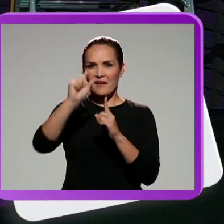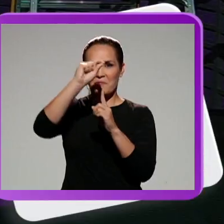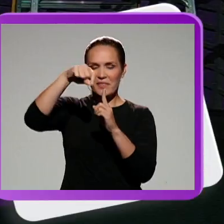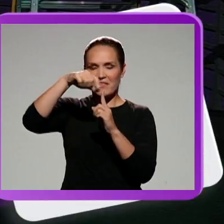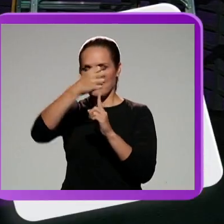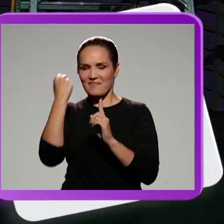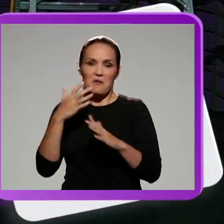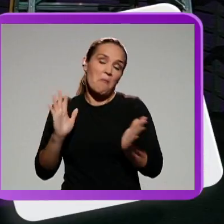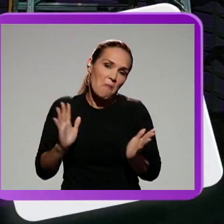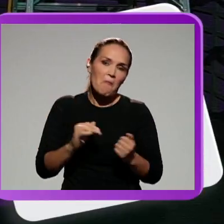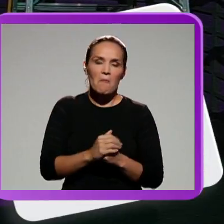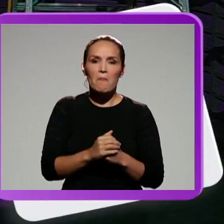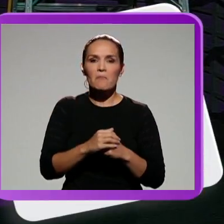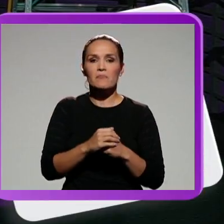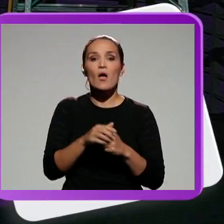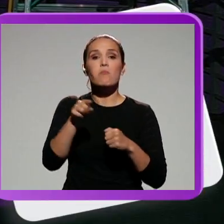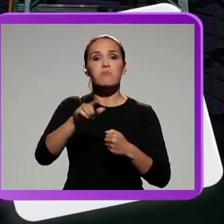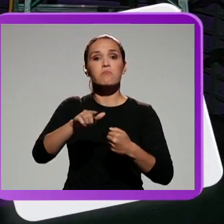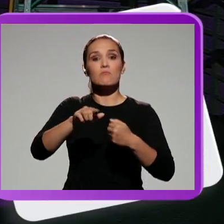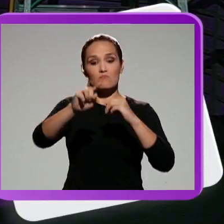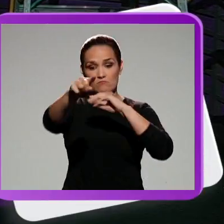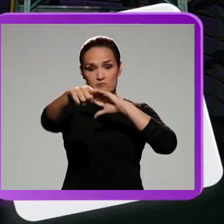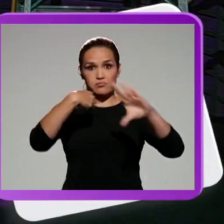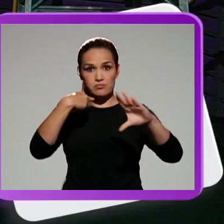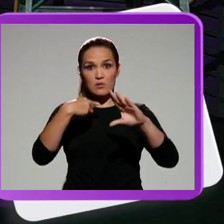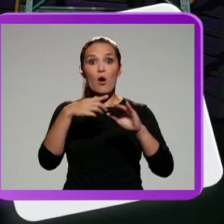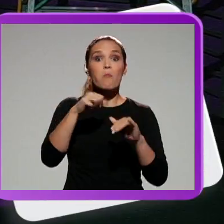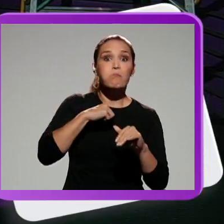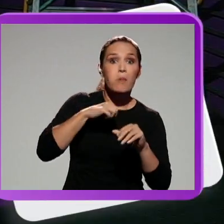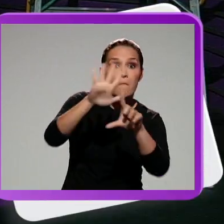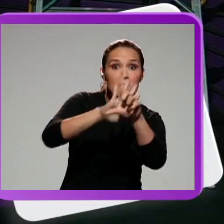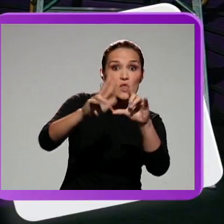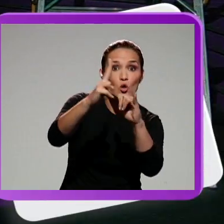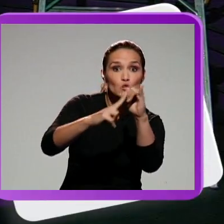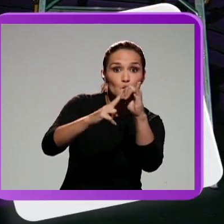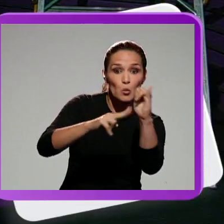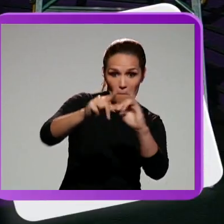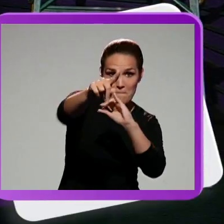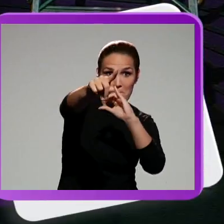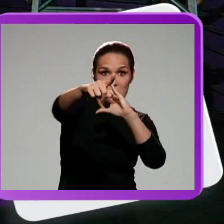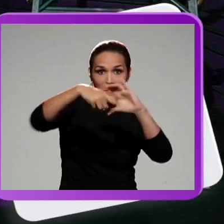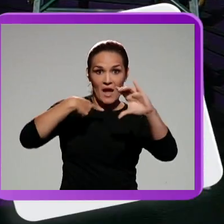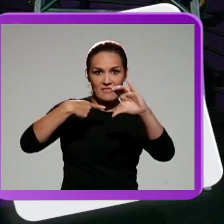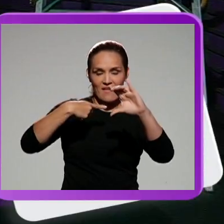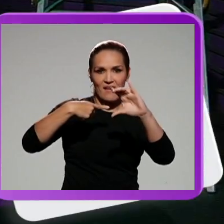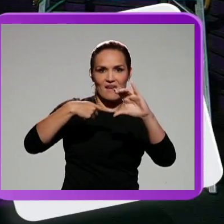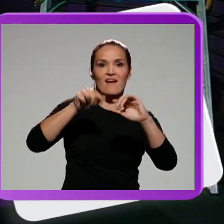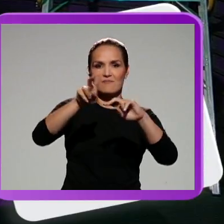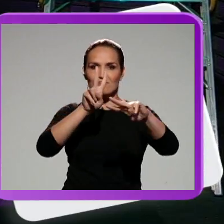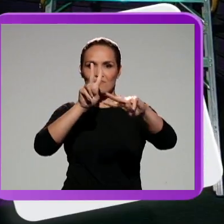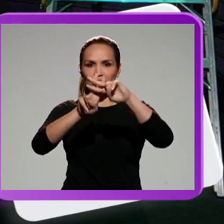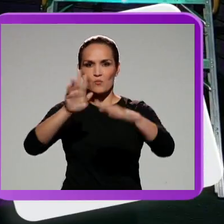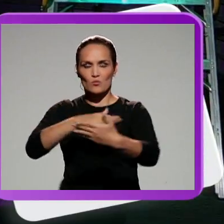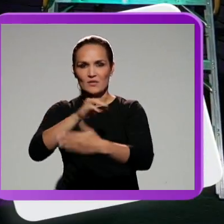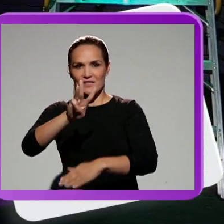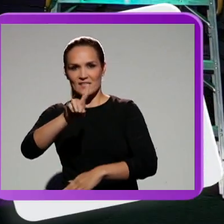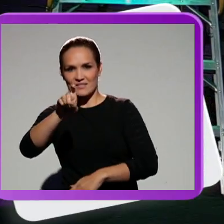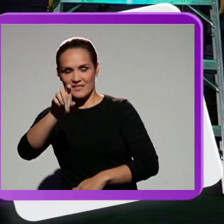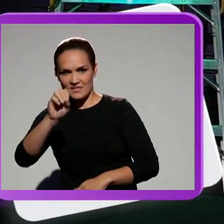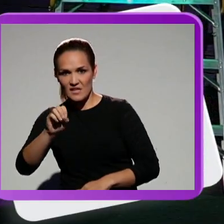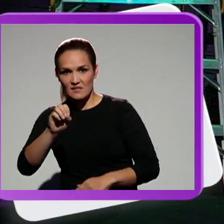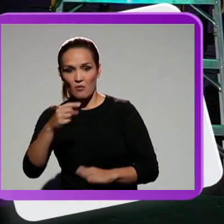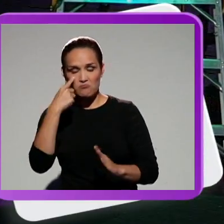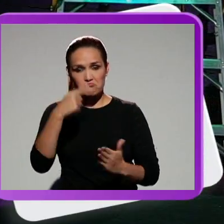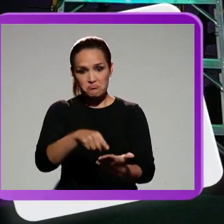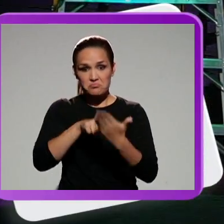pues Música 360, mira, tenemos una banda, el link del YouTube, si tiene un video musical sería incluso mejor, o algo así que para